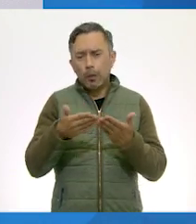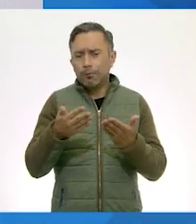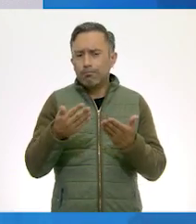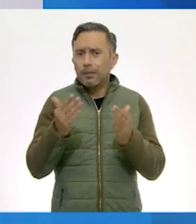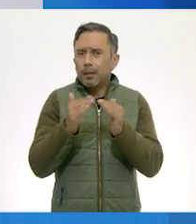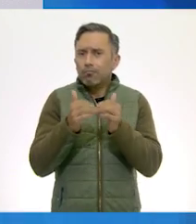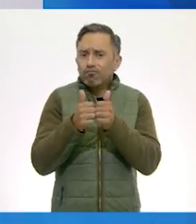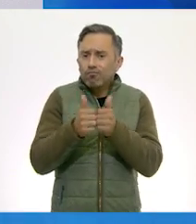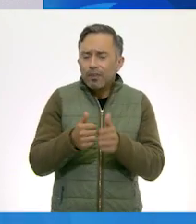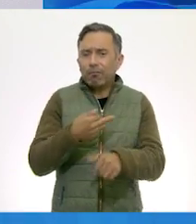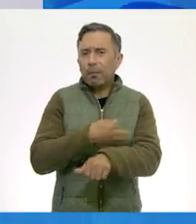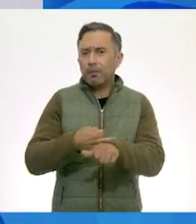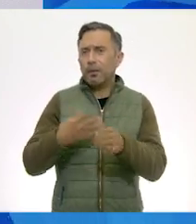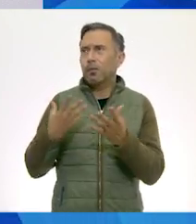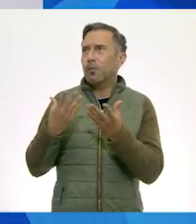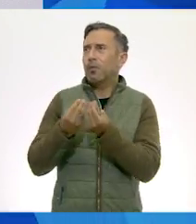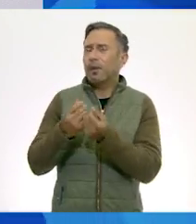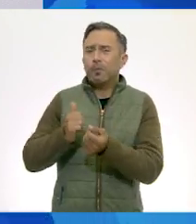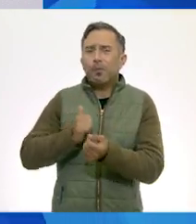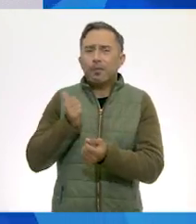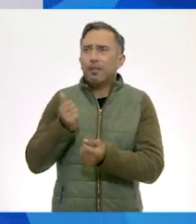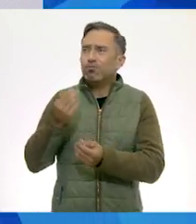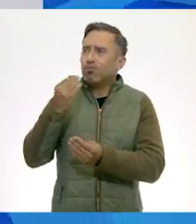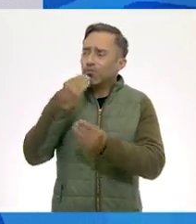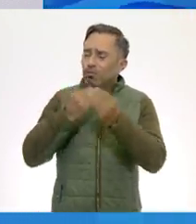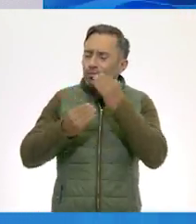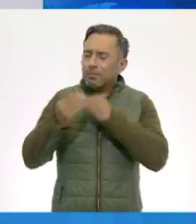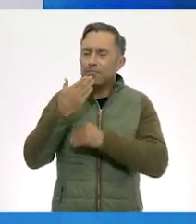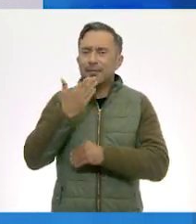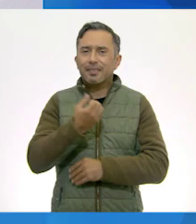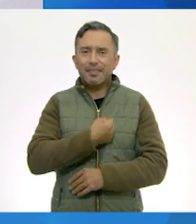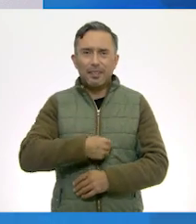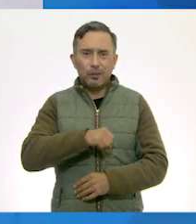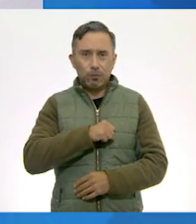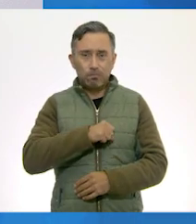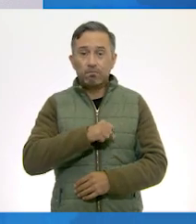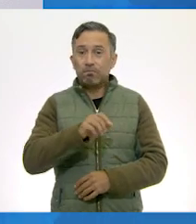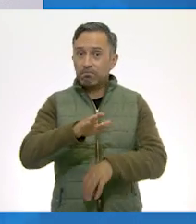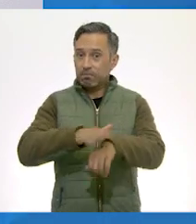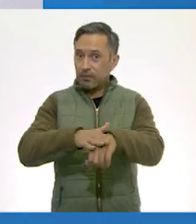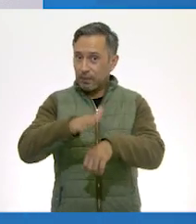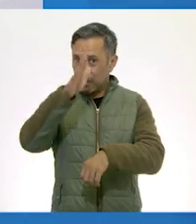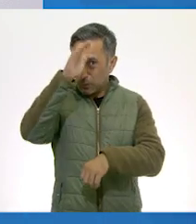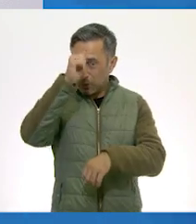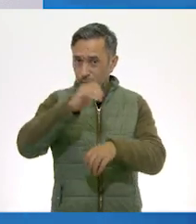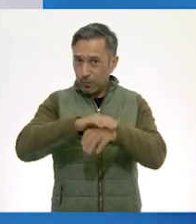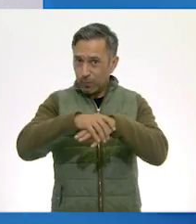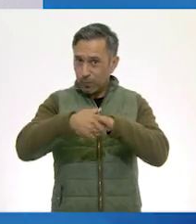familia y comer saludablemente. Así que no se olviden de lavarse las manos.